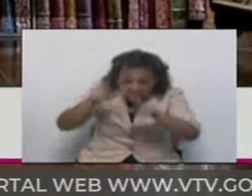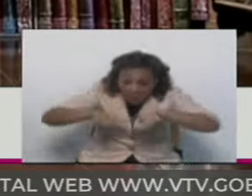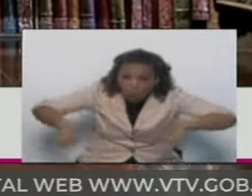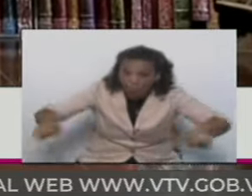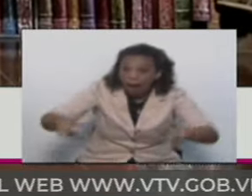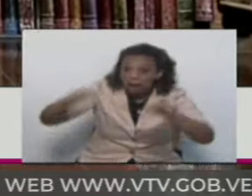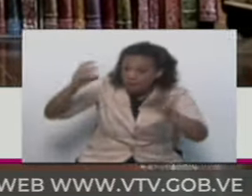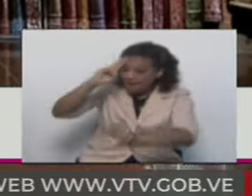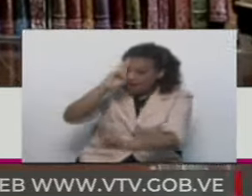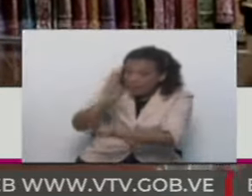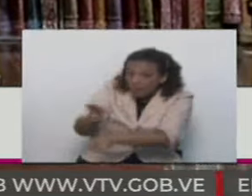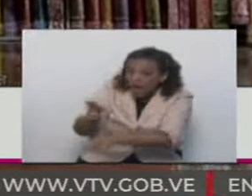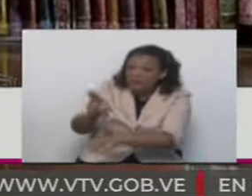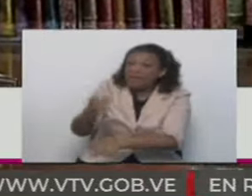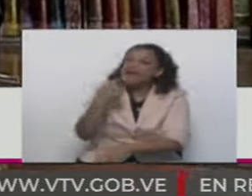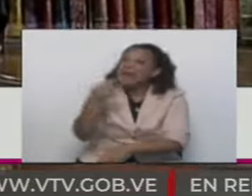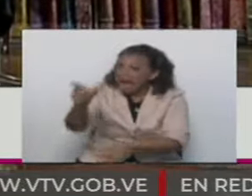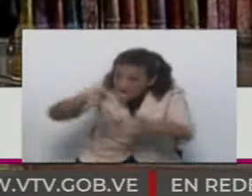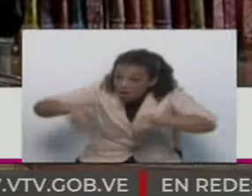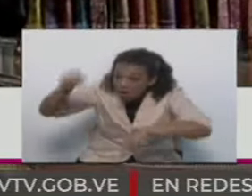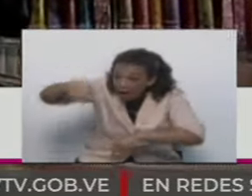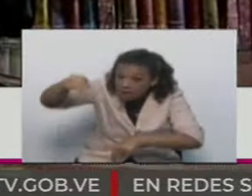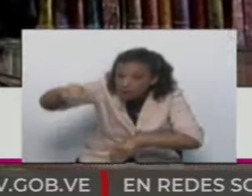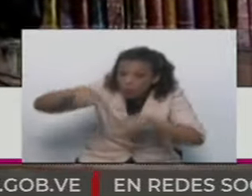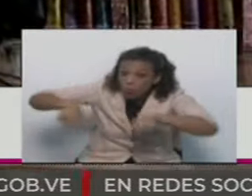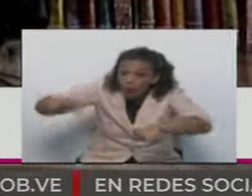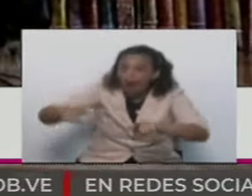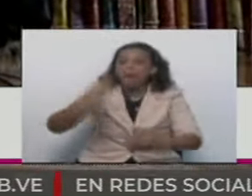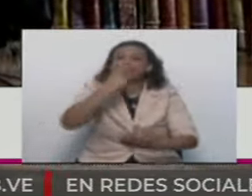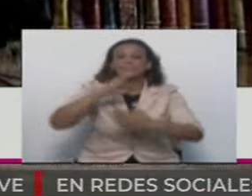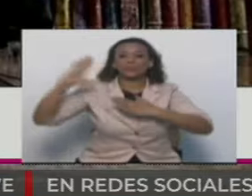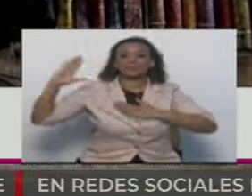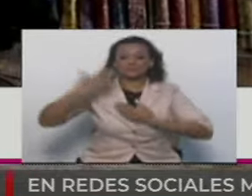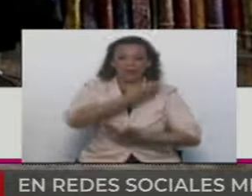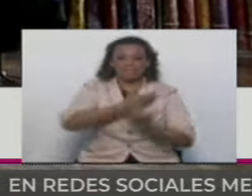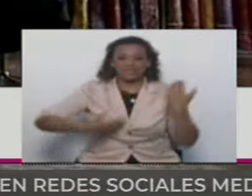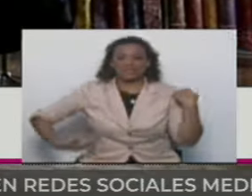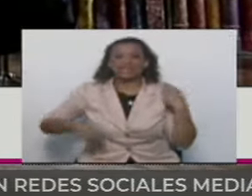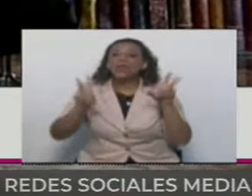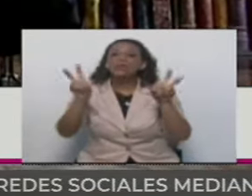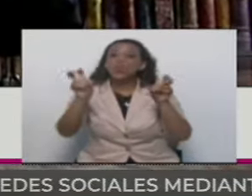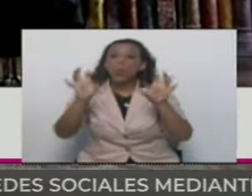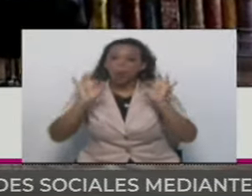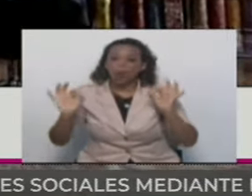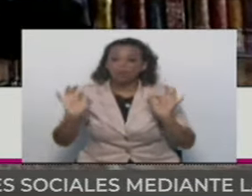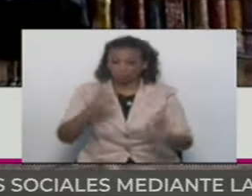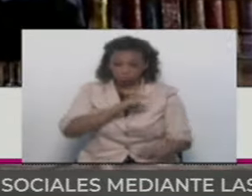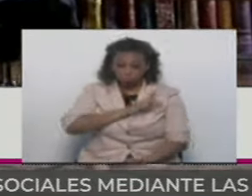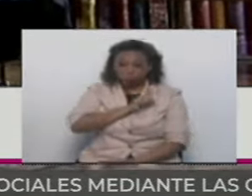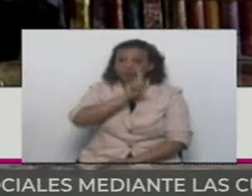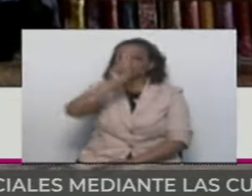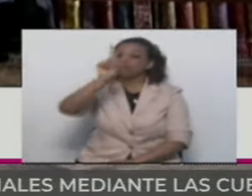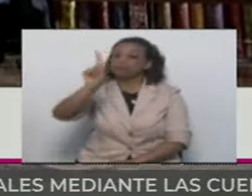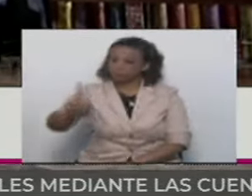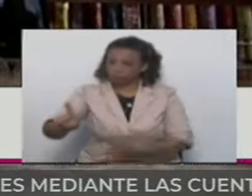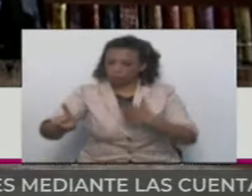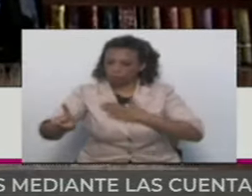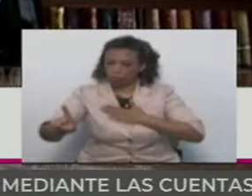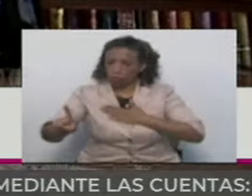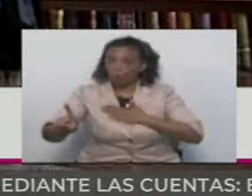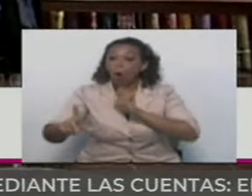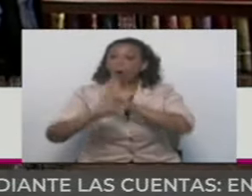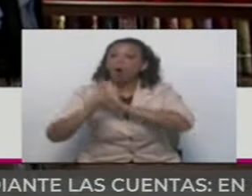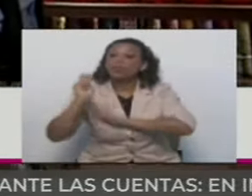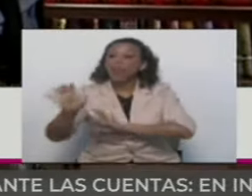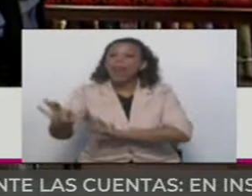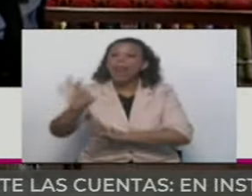se va a juramentar el presidente electo. Ante esa asamblea iré como presidente electo